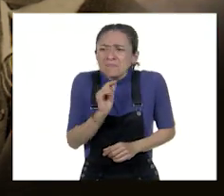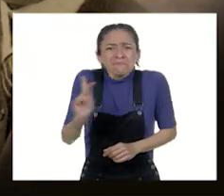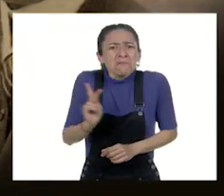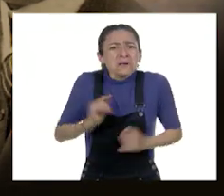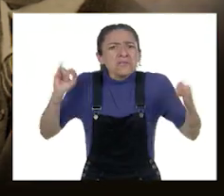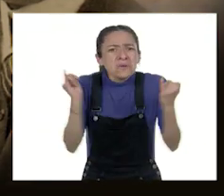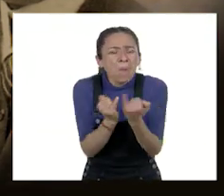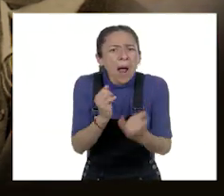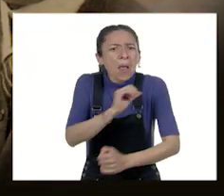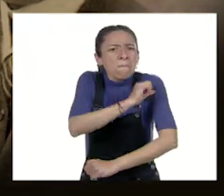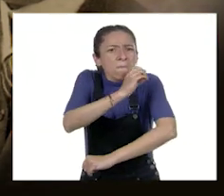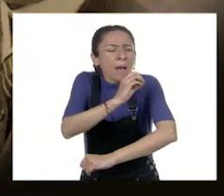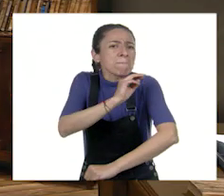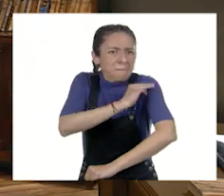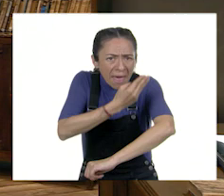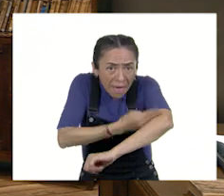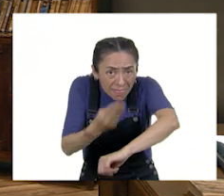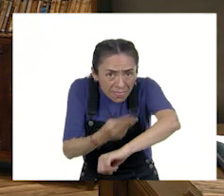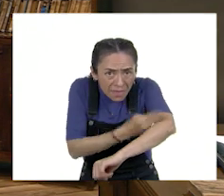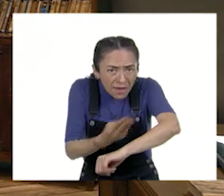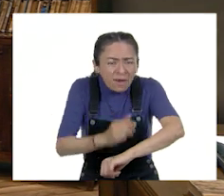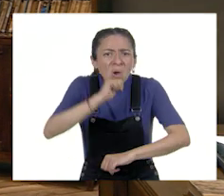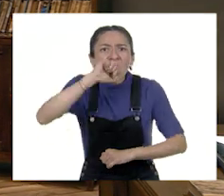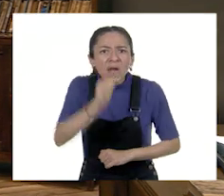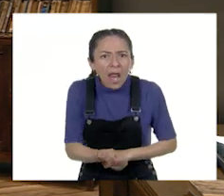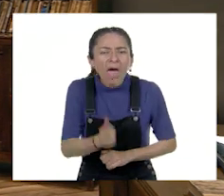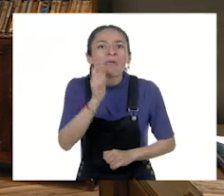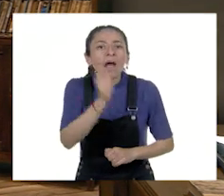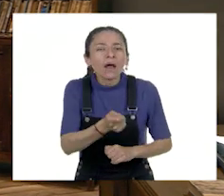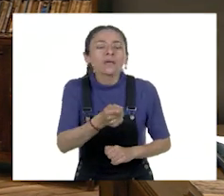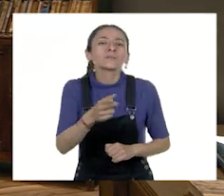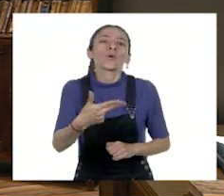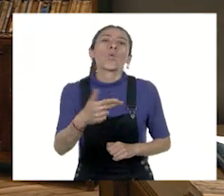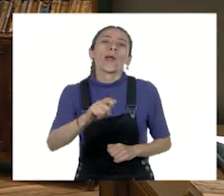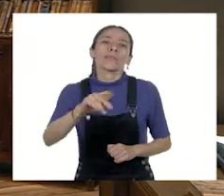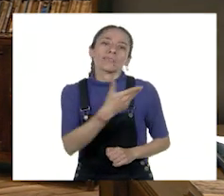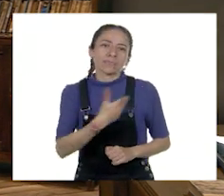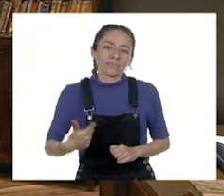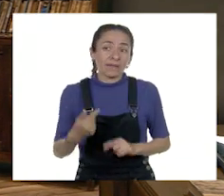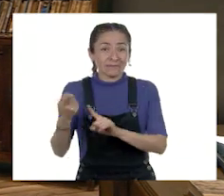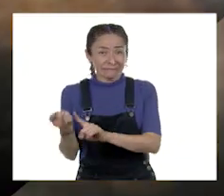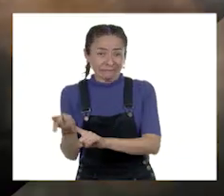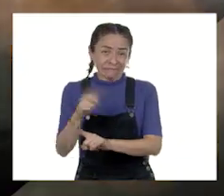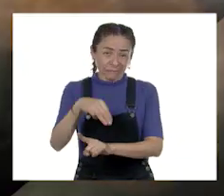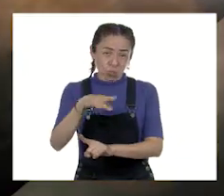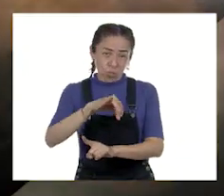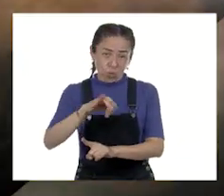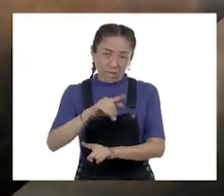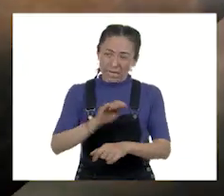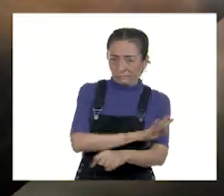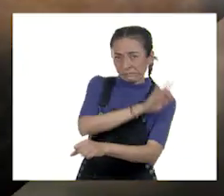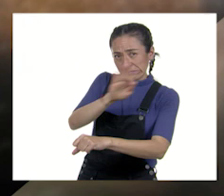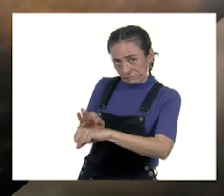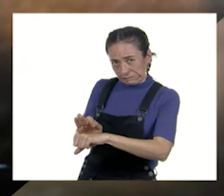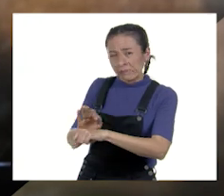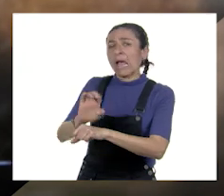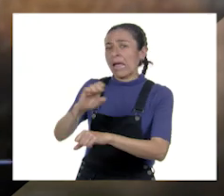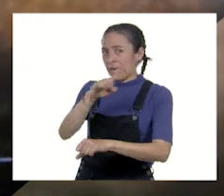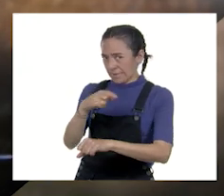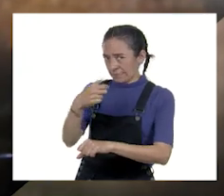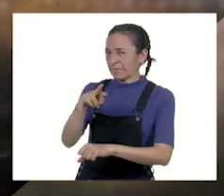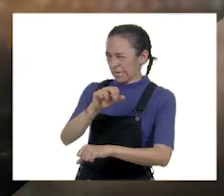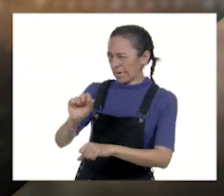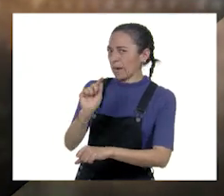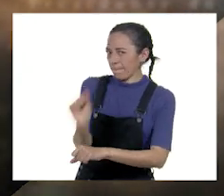segunda traición de Huerta. Mújica trató de ayudar un poquito a Esquerro. Yo quiero que los ciudadanos que